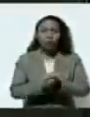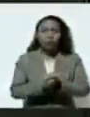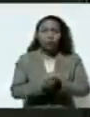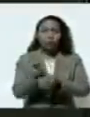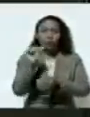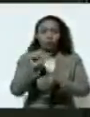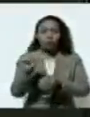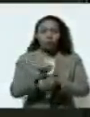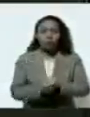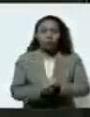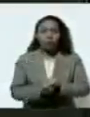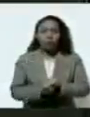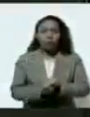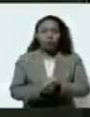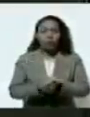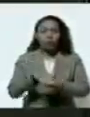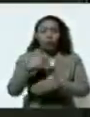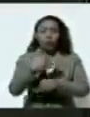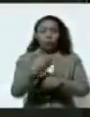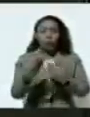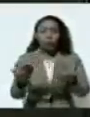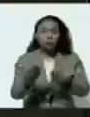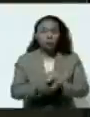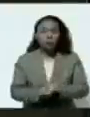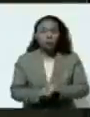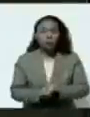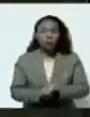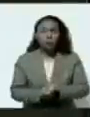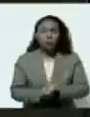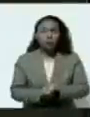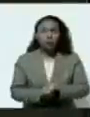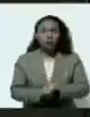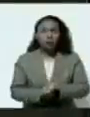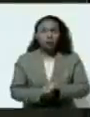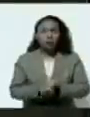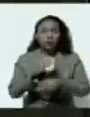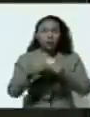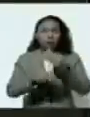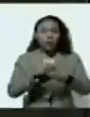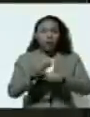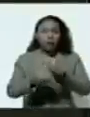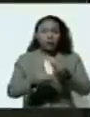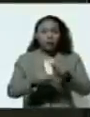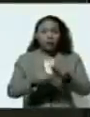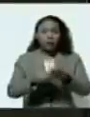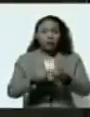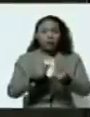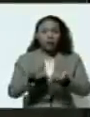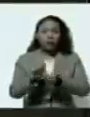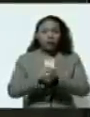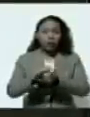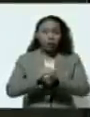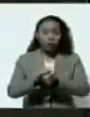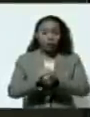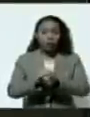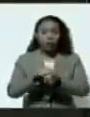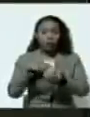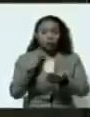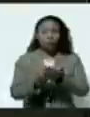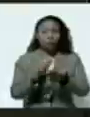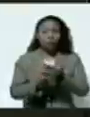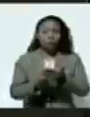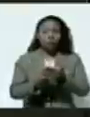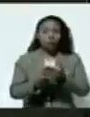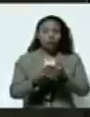la próxima semana. En cuanto a los delitos que se prefiguran de lavado, de legitimación de